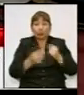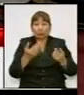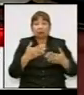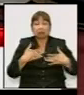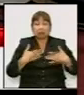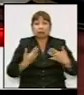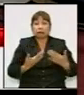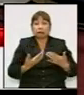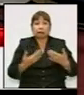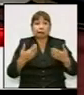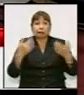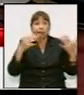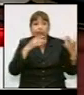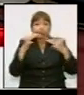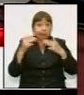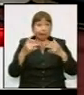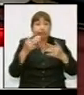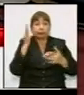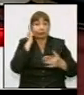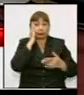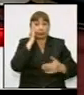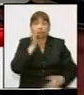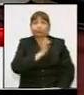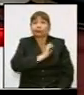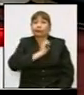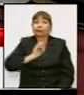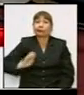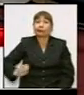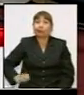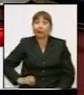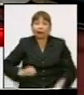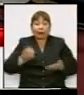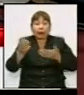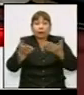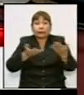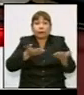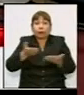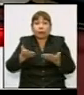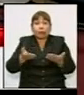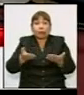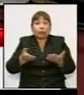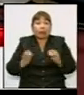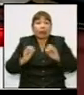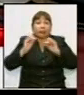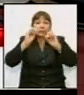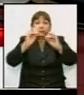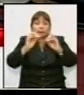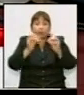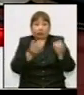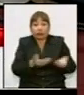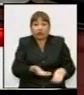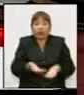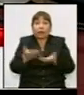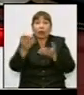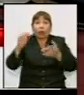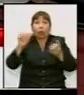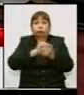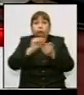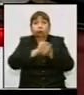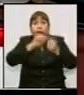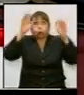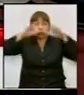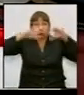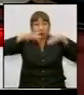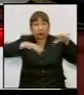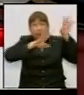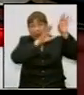a cualquier institución del Estado para poder ofrecer un servicio de colocación o un servicio de disaster recovery, como